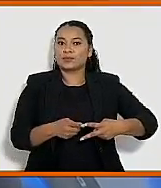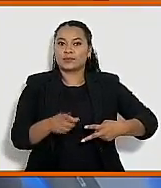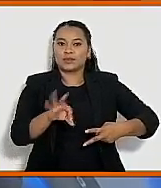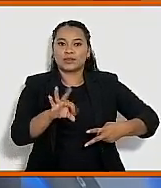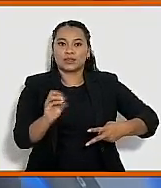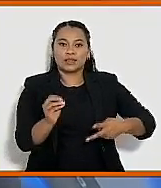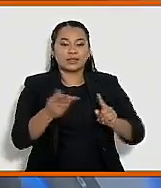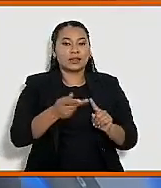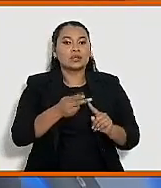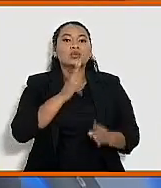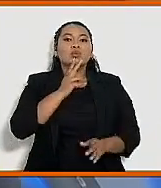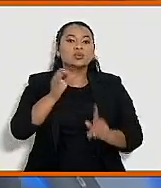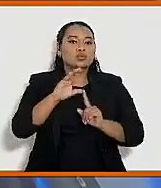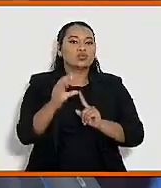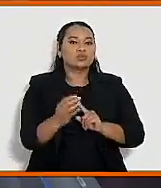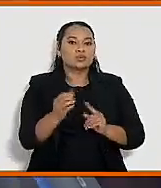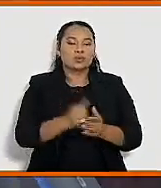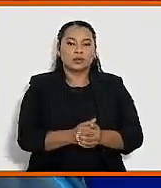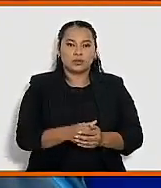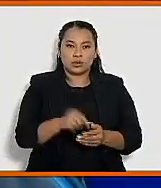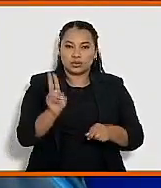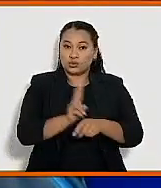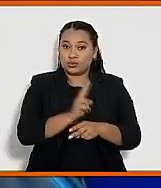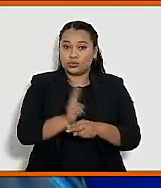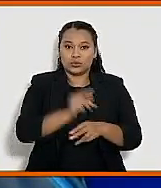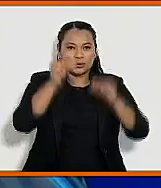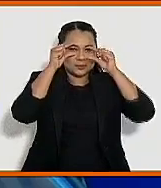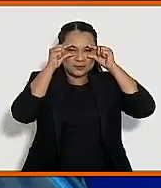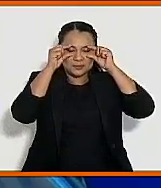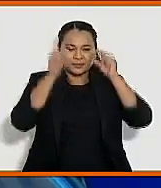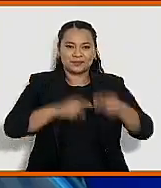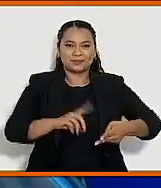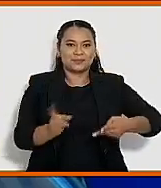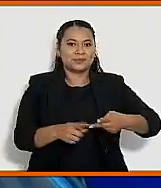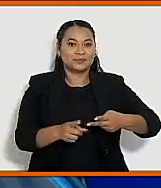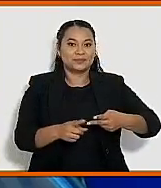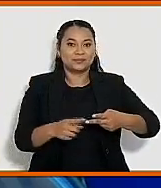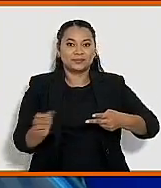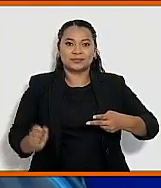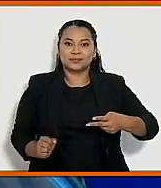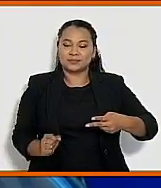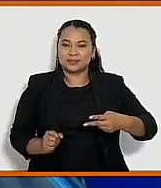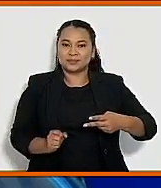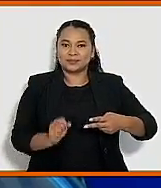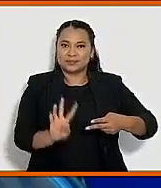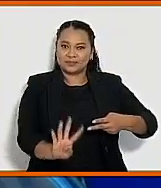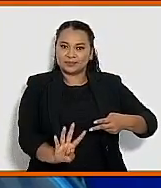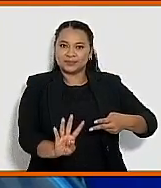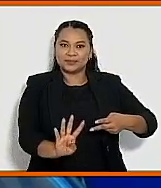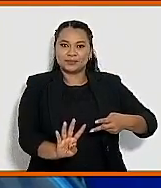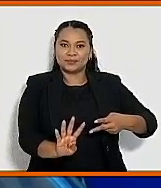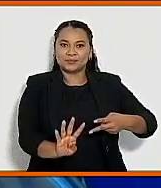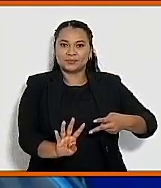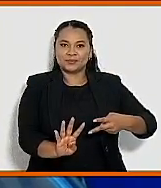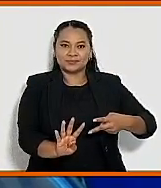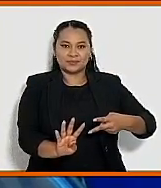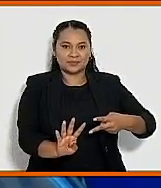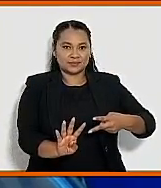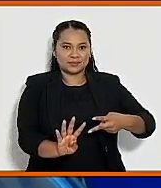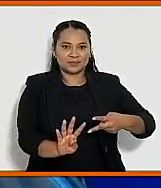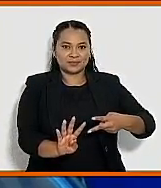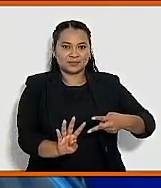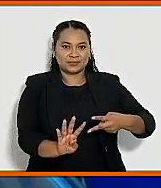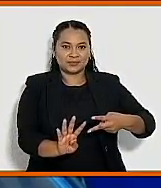el 90 con su catrachada, Choco. Segundo número ganador, tu primer dígito. 4, segundo dígito.